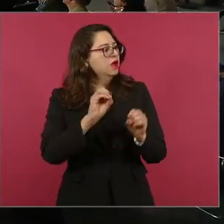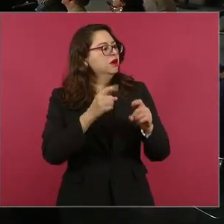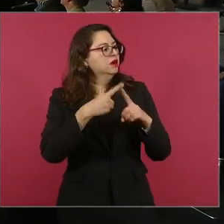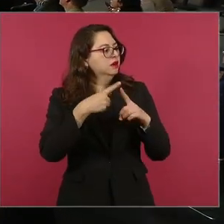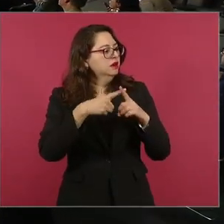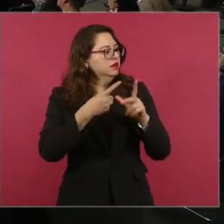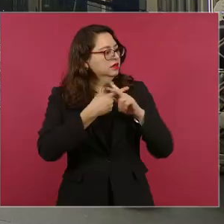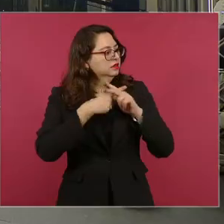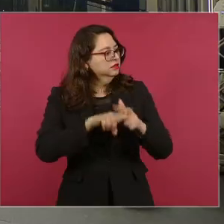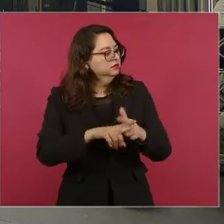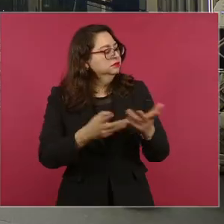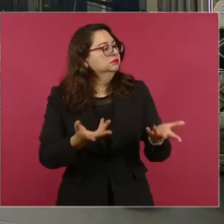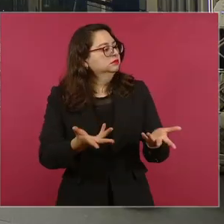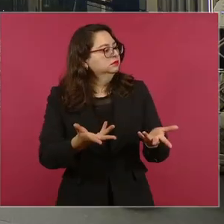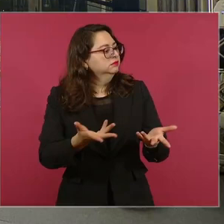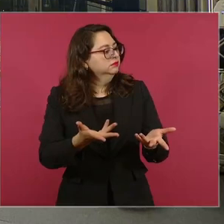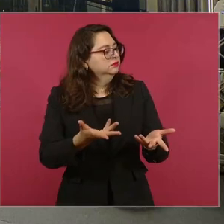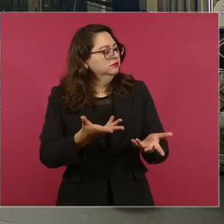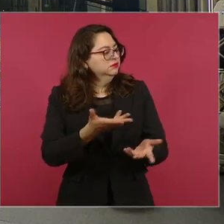sea de ustedes?